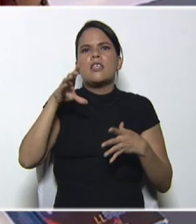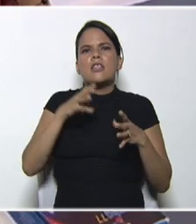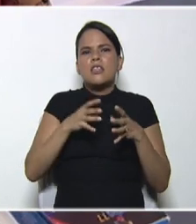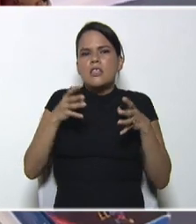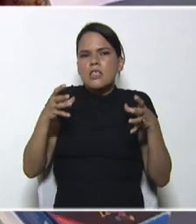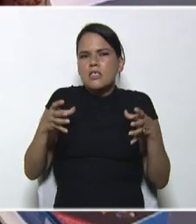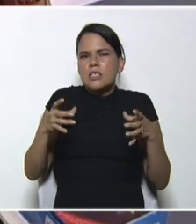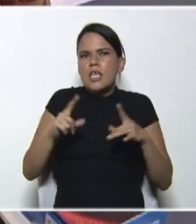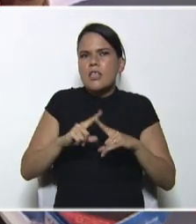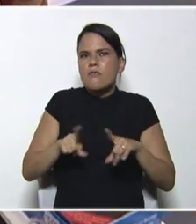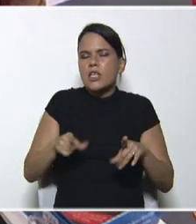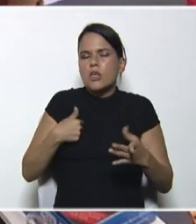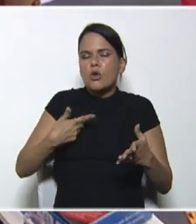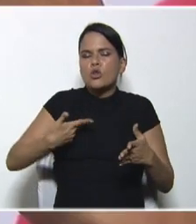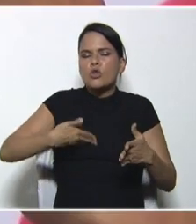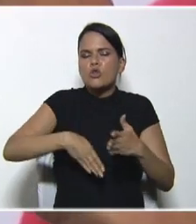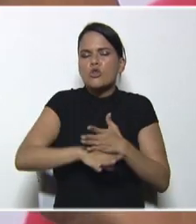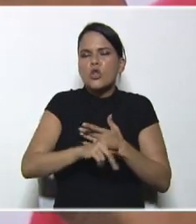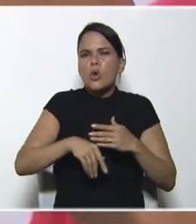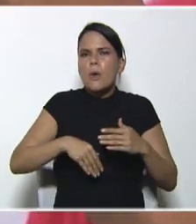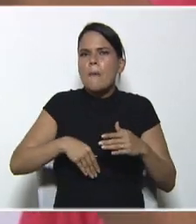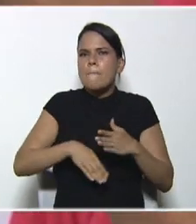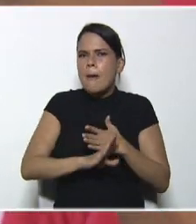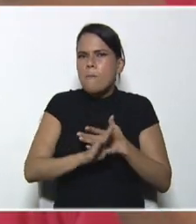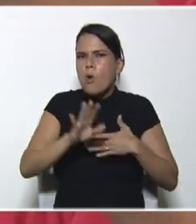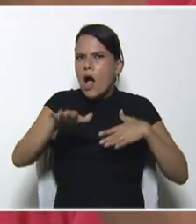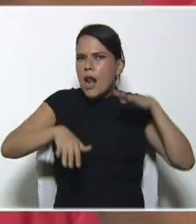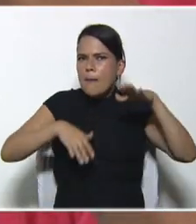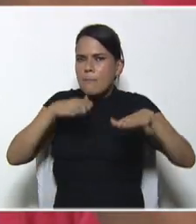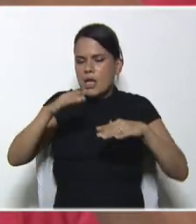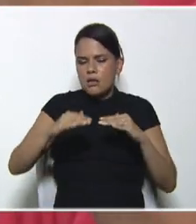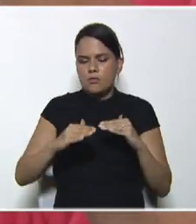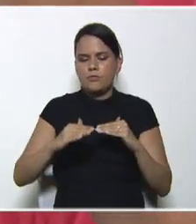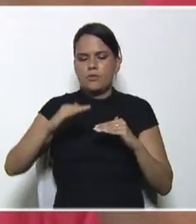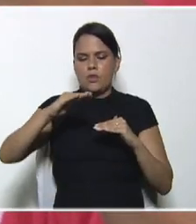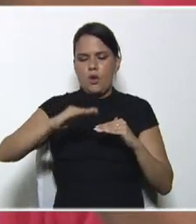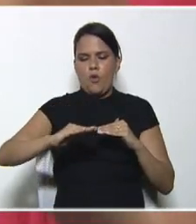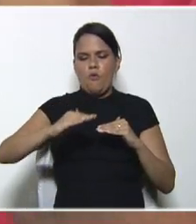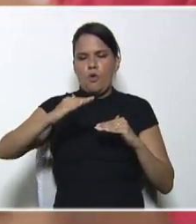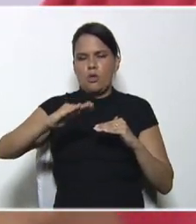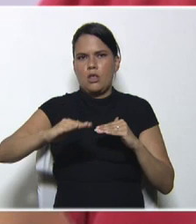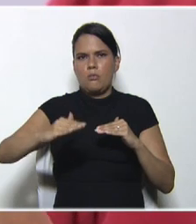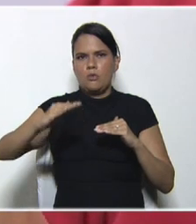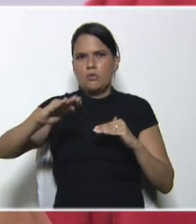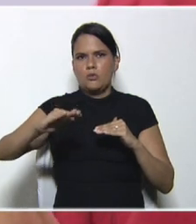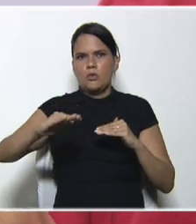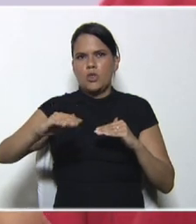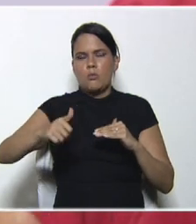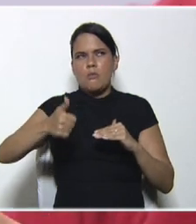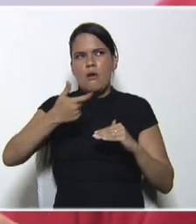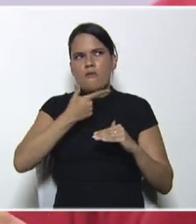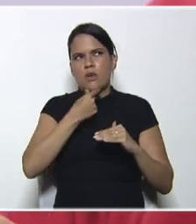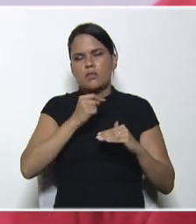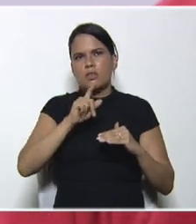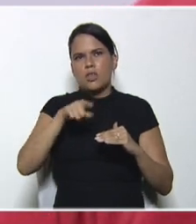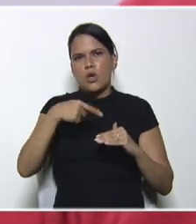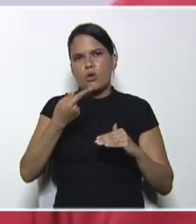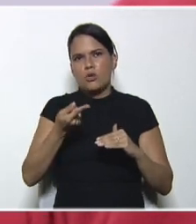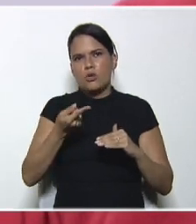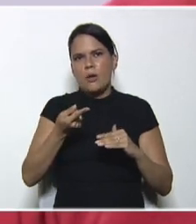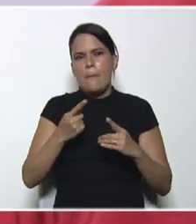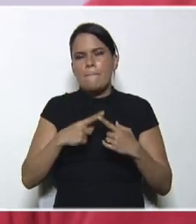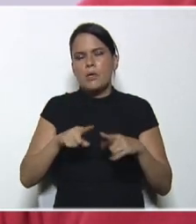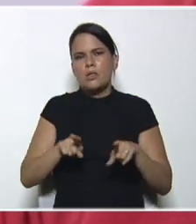a la playa, flotamos, ¿sí? Algunos con mayor facilidad que otros, mientras que también